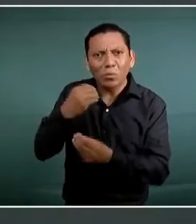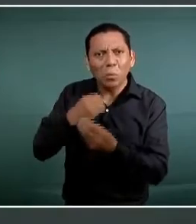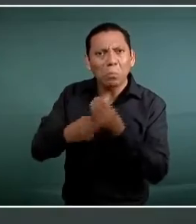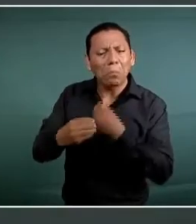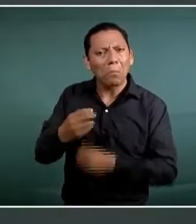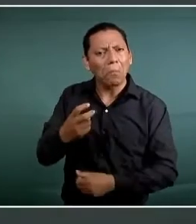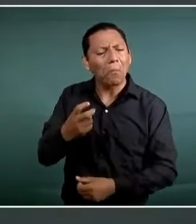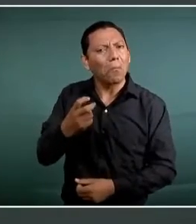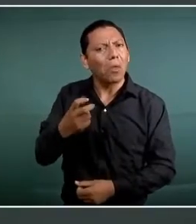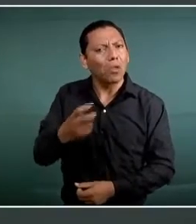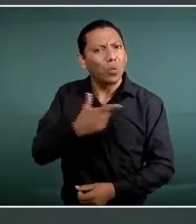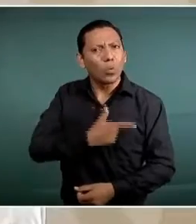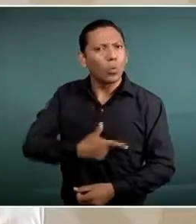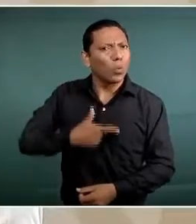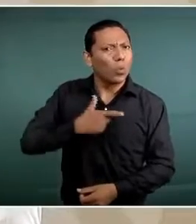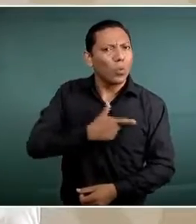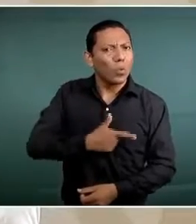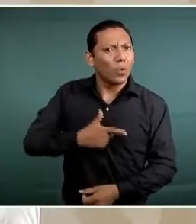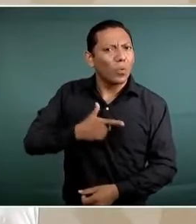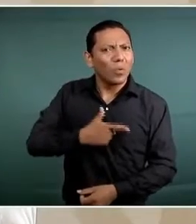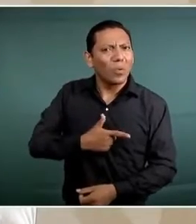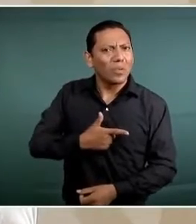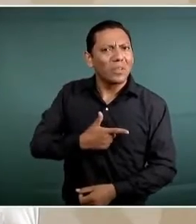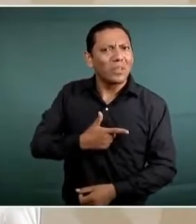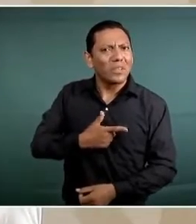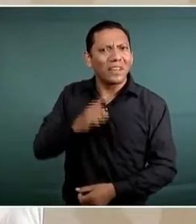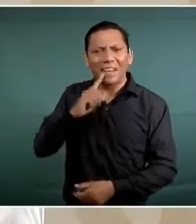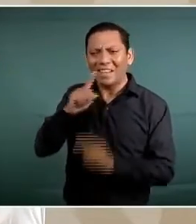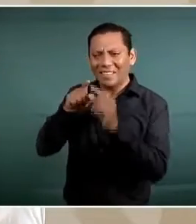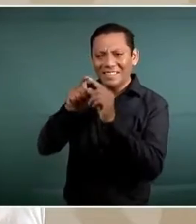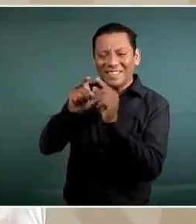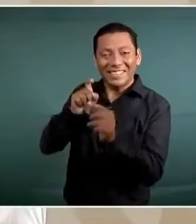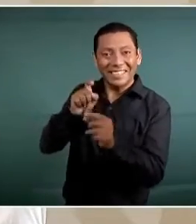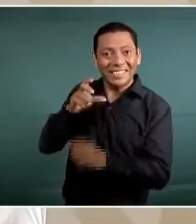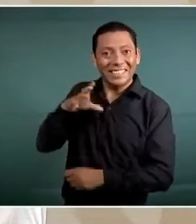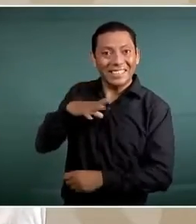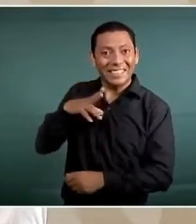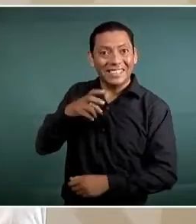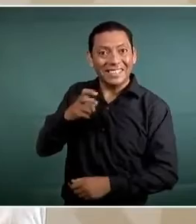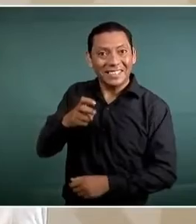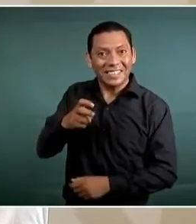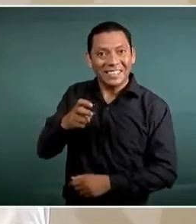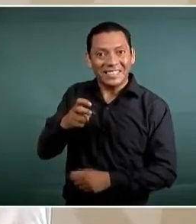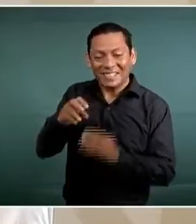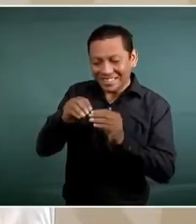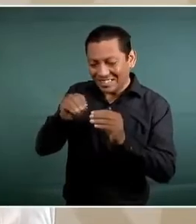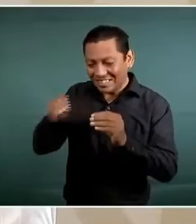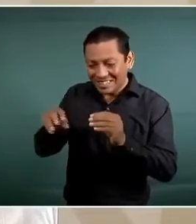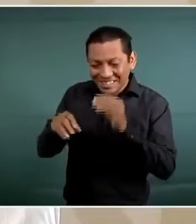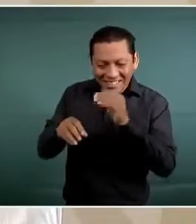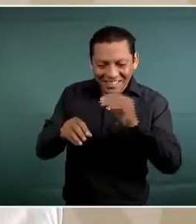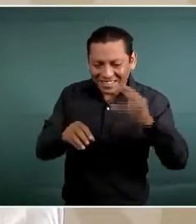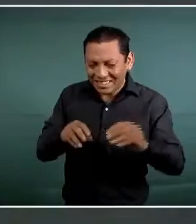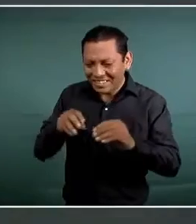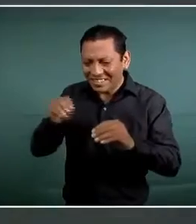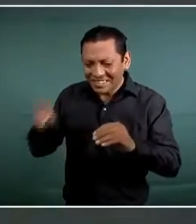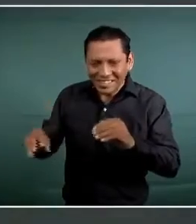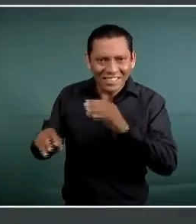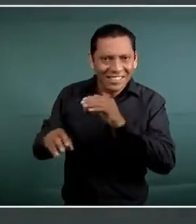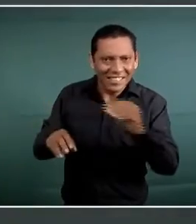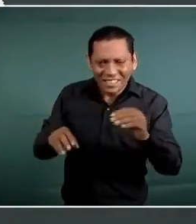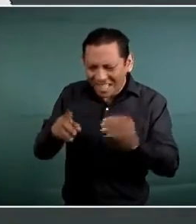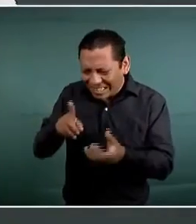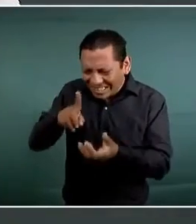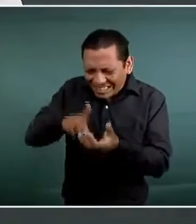Y con el pico van tirando la pulpa.